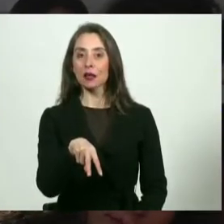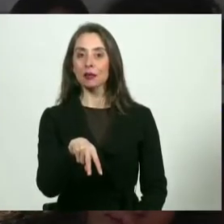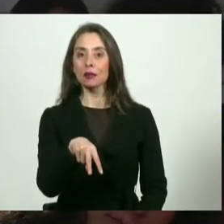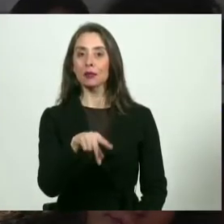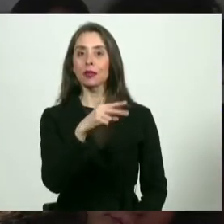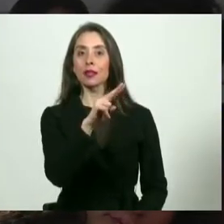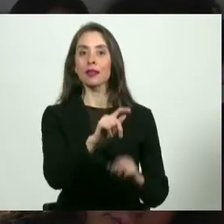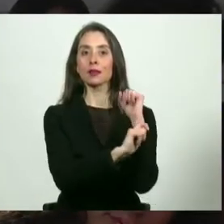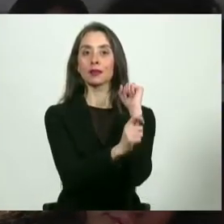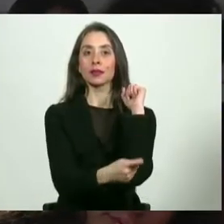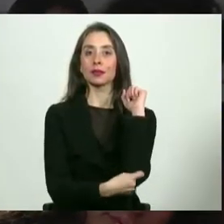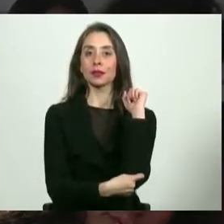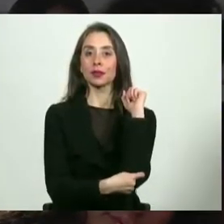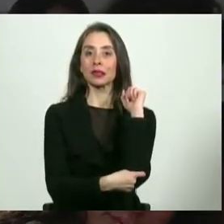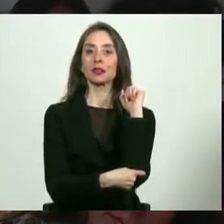favor.